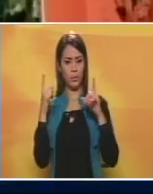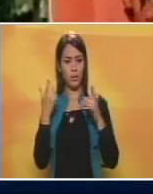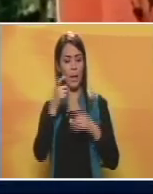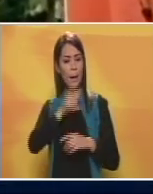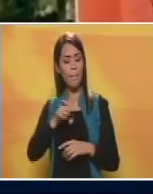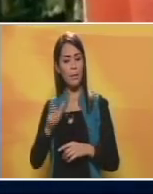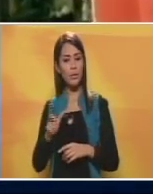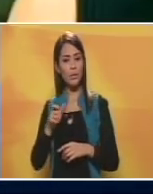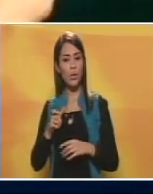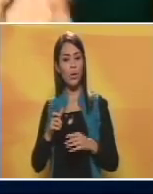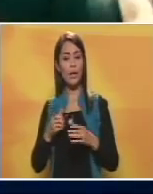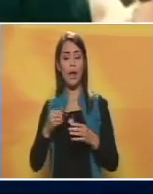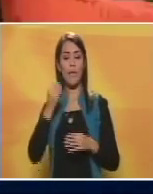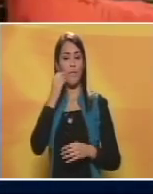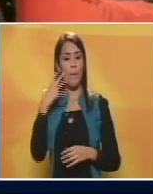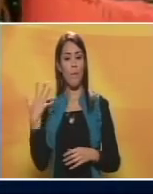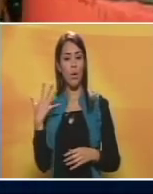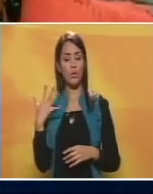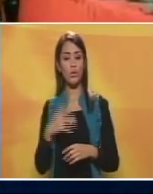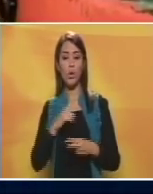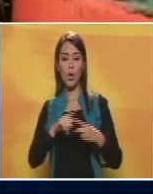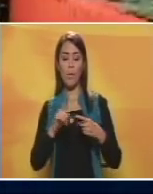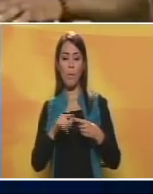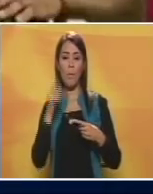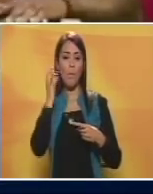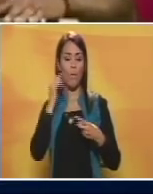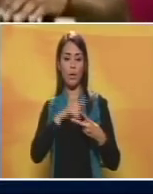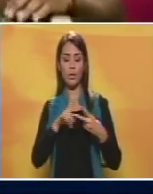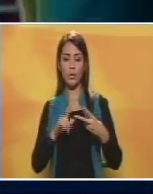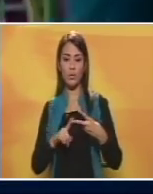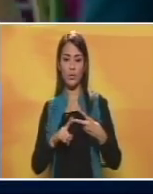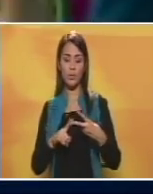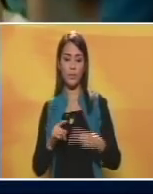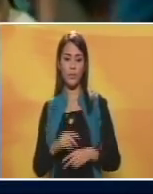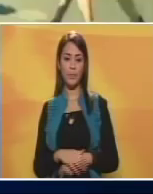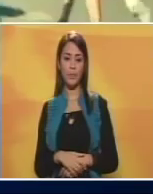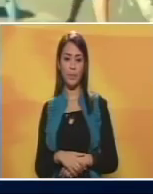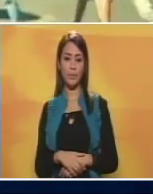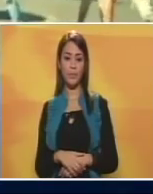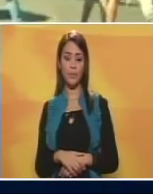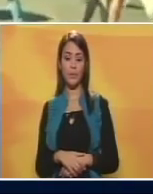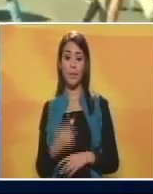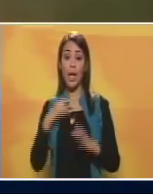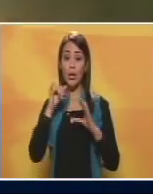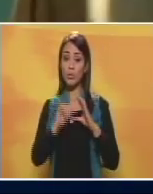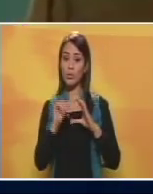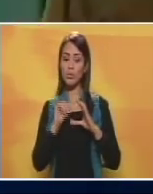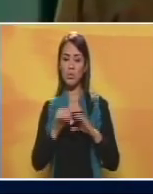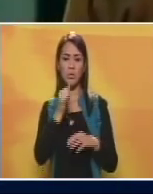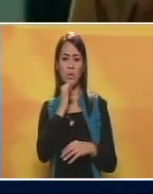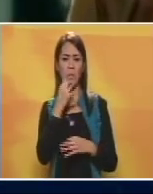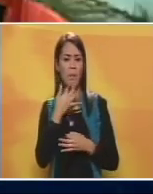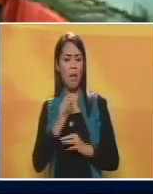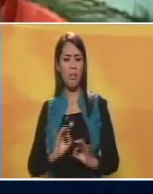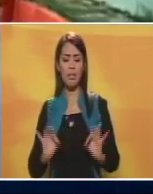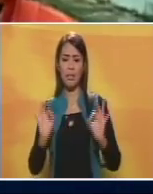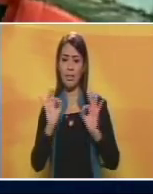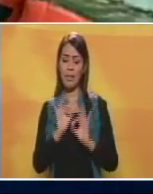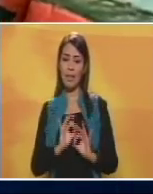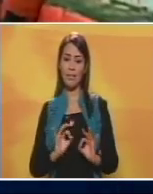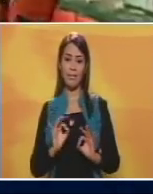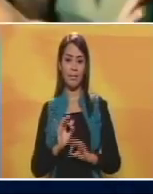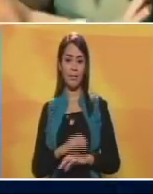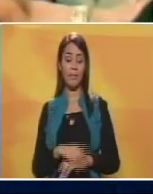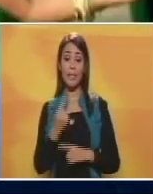artistas, entre los que destacan Shakira, Selena Gómez, Drake y Taylor Swift. Hasta el momento, YouTube no se ha pronunciado sobre el acto ni las